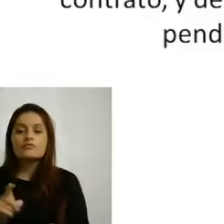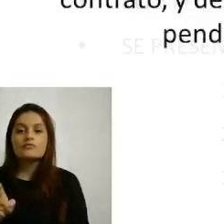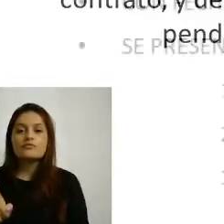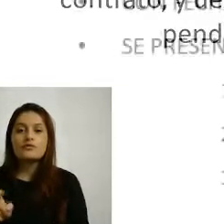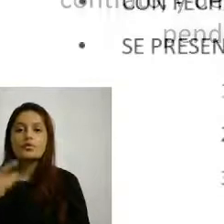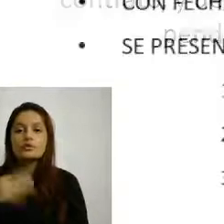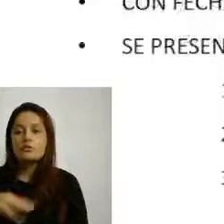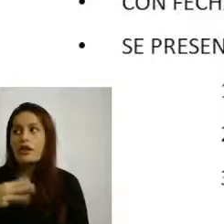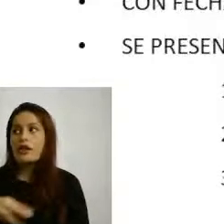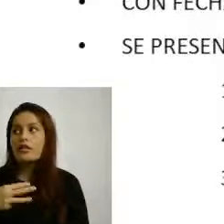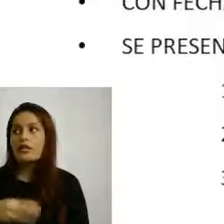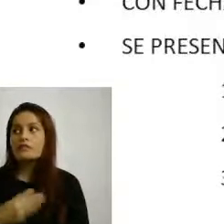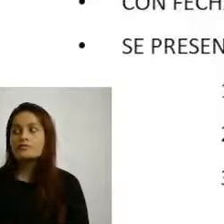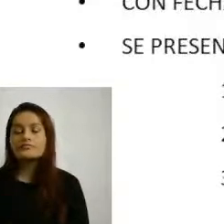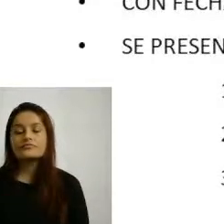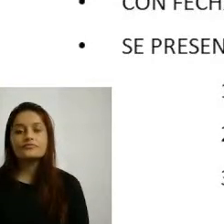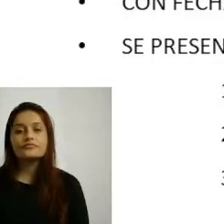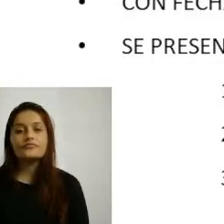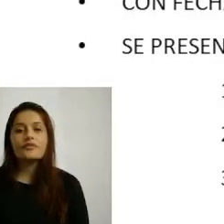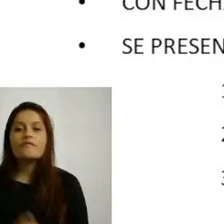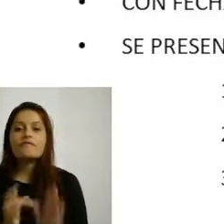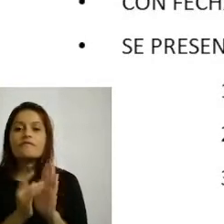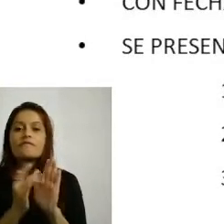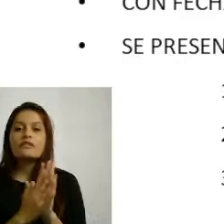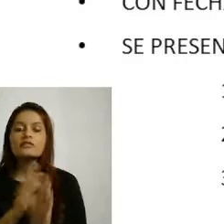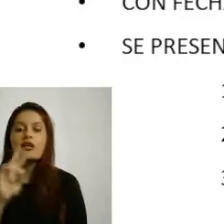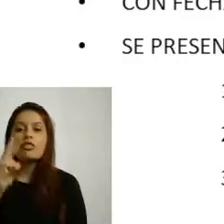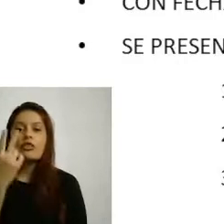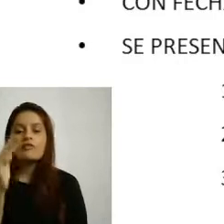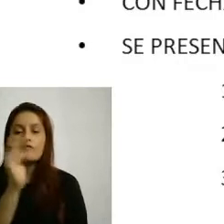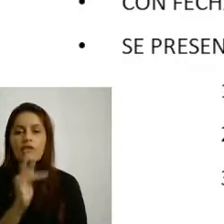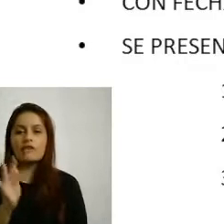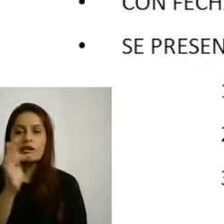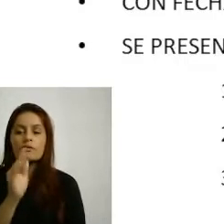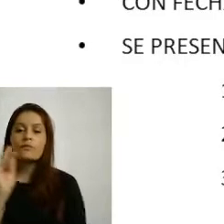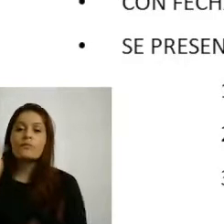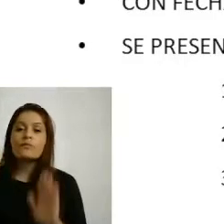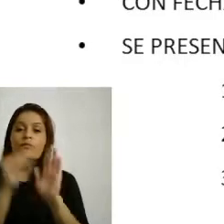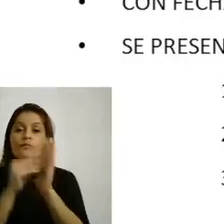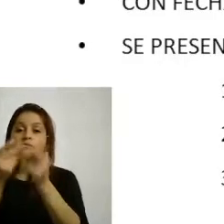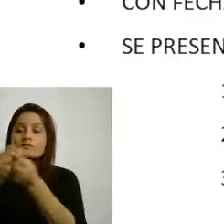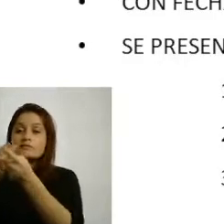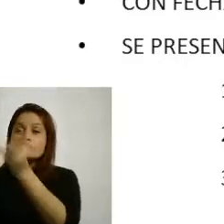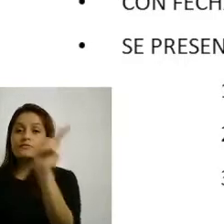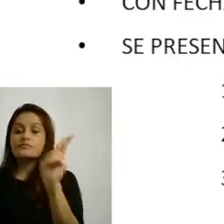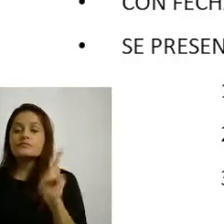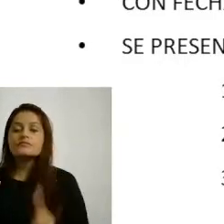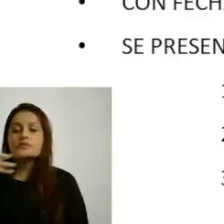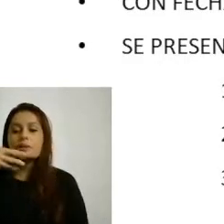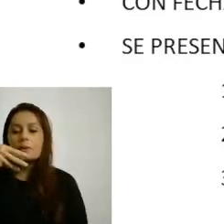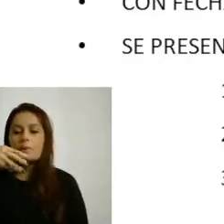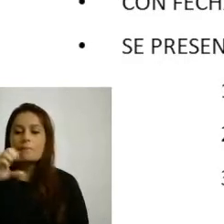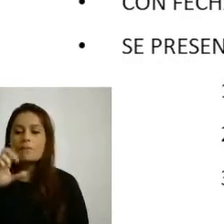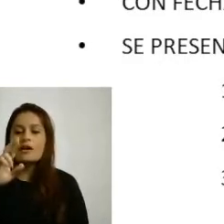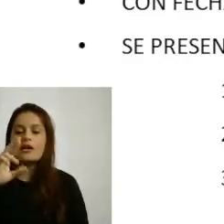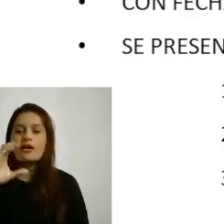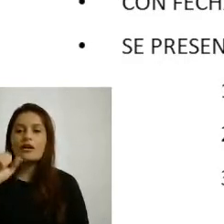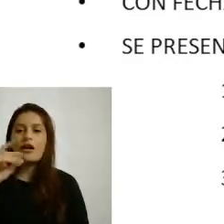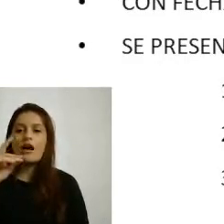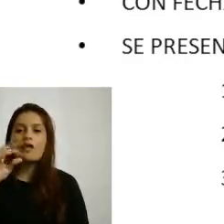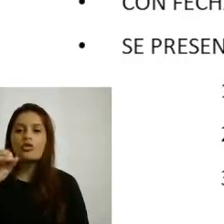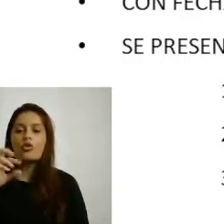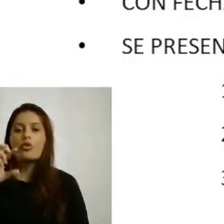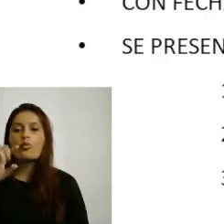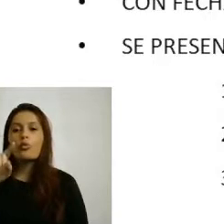previsionales. Con fecha 2 de febrero se publica la licitación en mercado público. El 9 de febrero